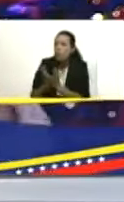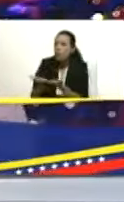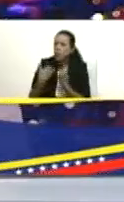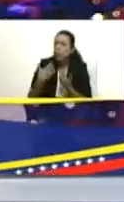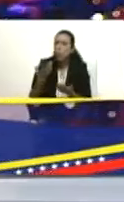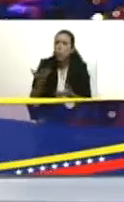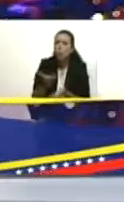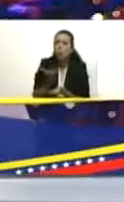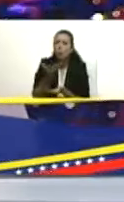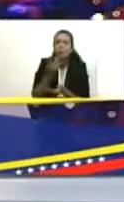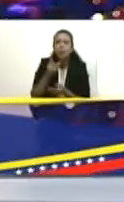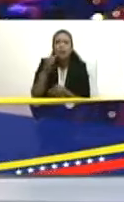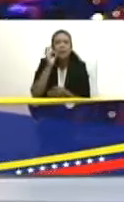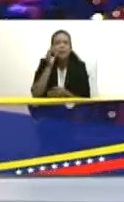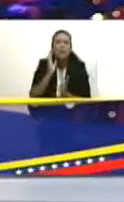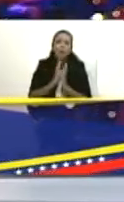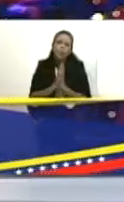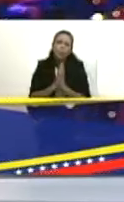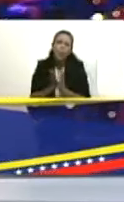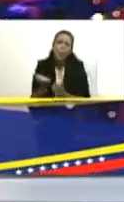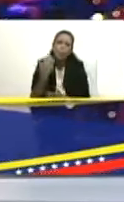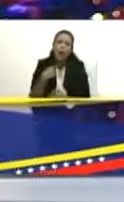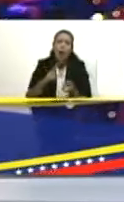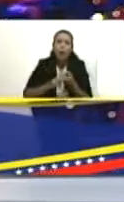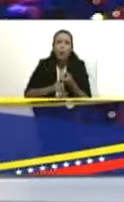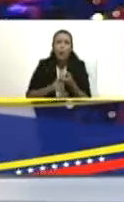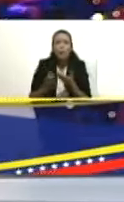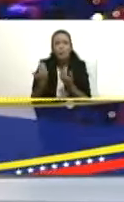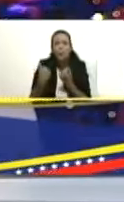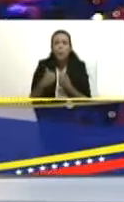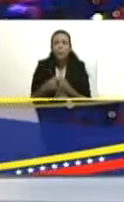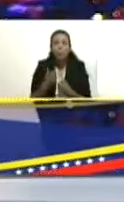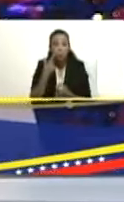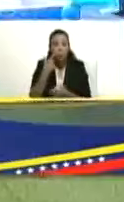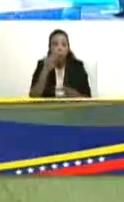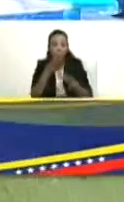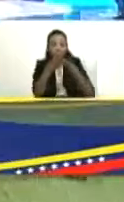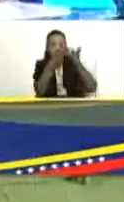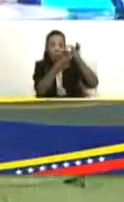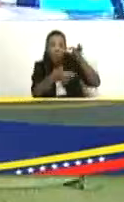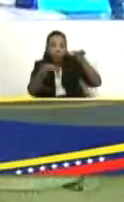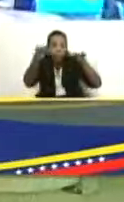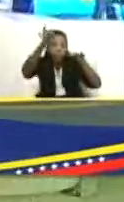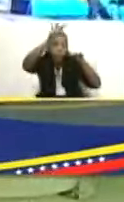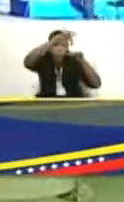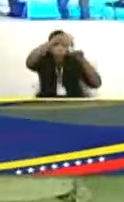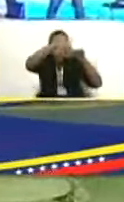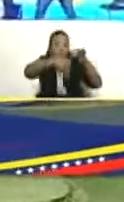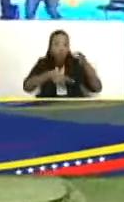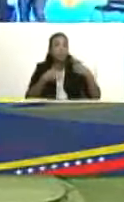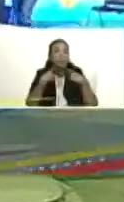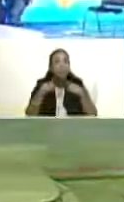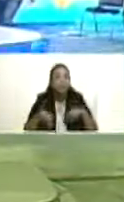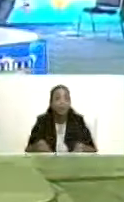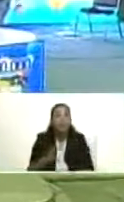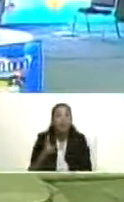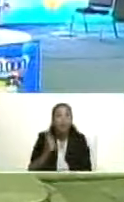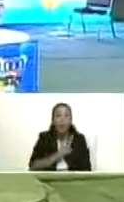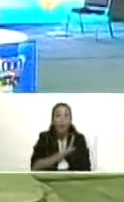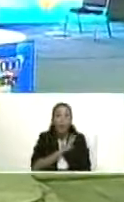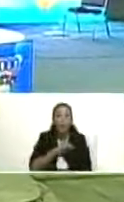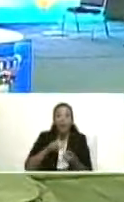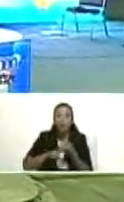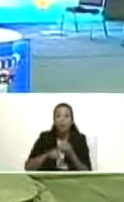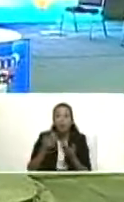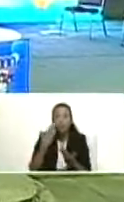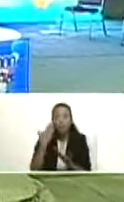colado por Silvia, por favor. Colado en la manga. ¿Ustedes vieron la manga de colar? No se la pierda. La manga de colar